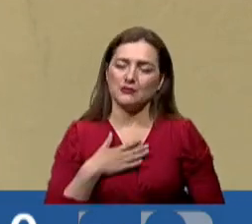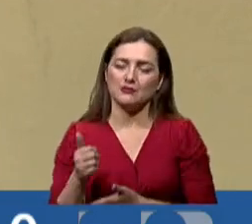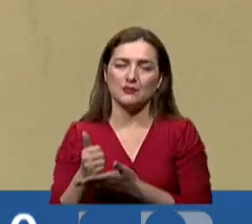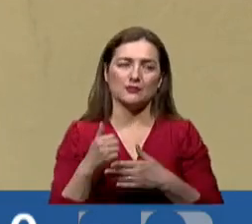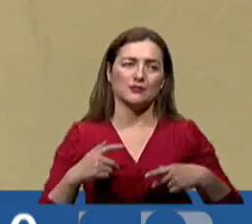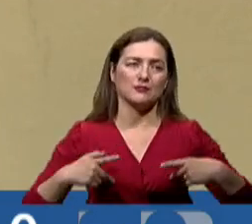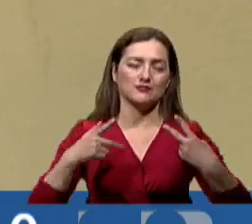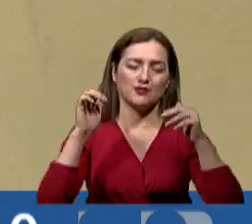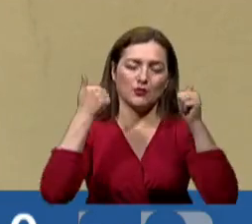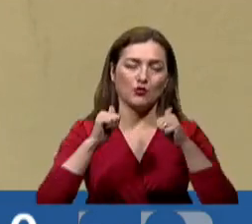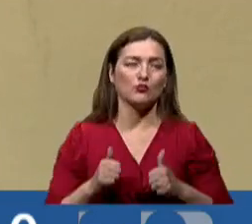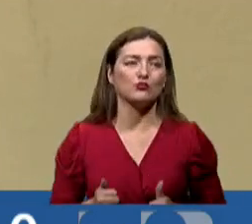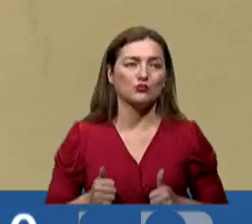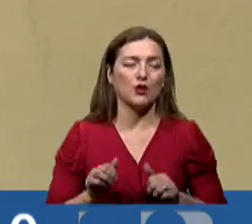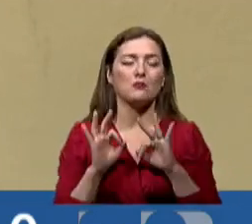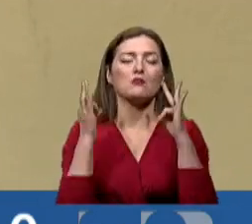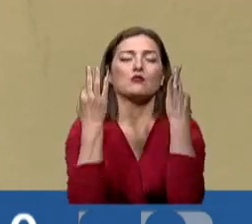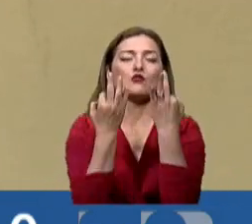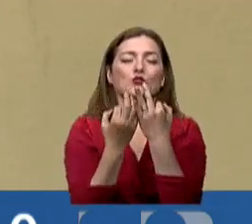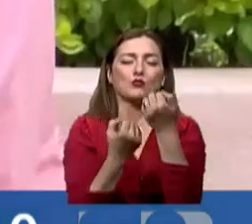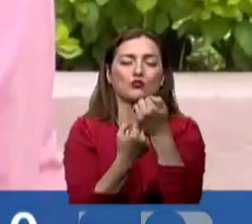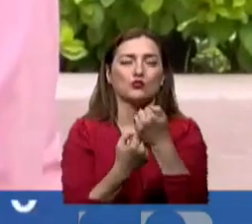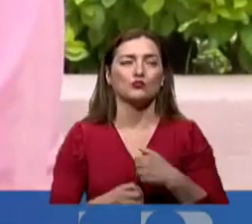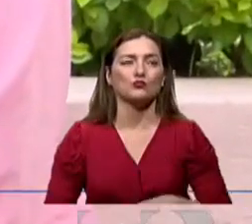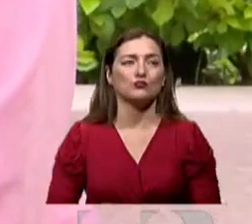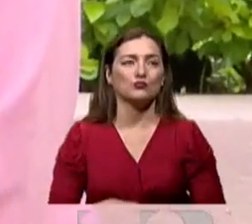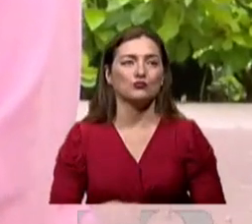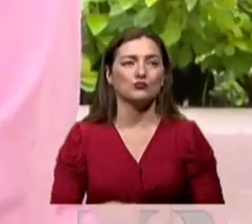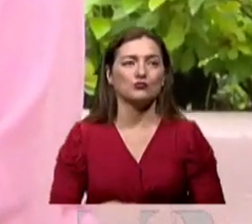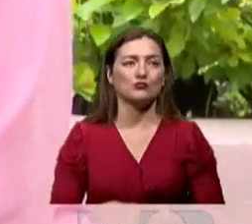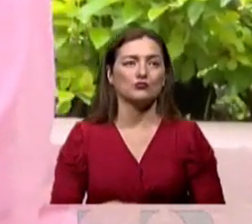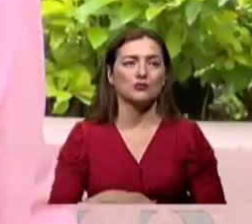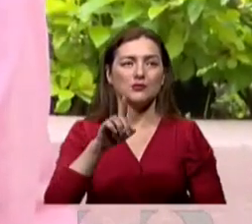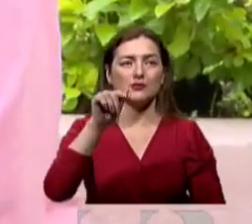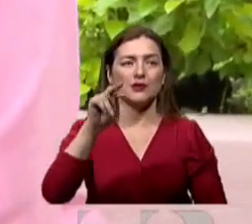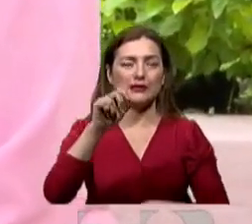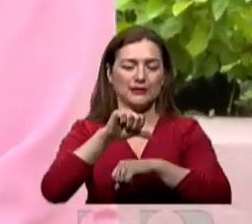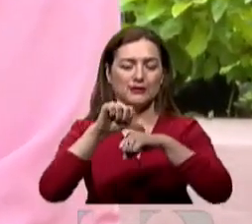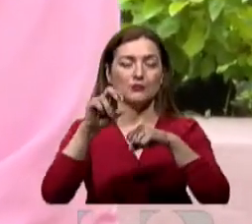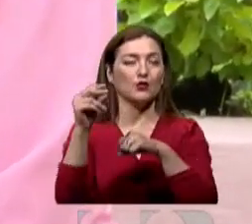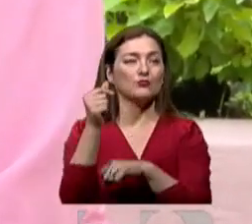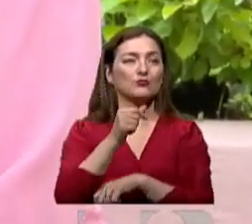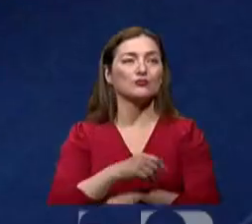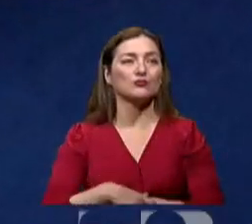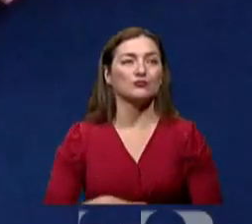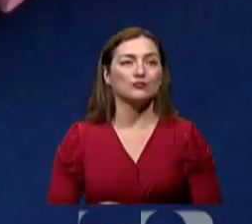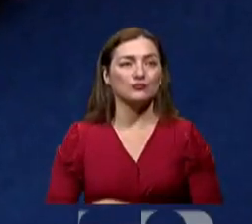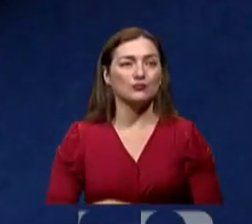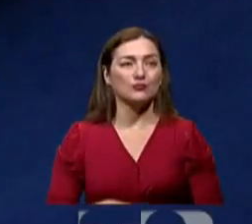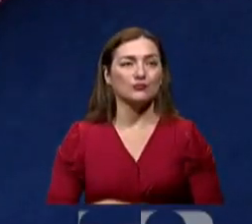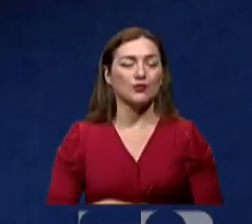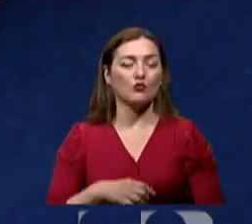para mí, para mi abuelita y para mi familia que me está apoyando. Así ayudaremos a que Dani sea intervenida lo antes posible, ya